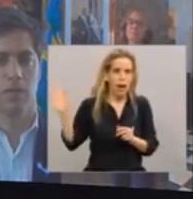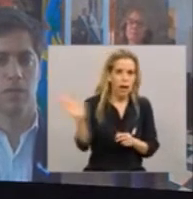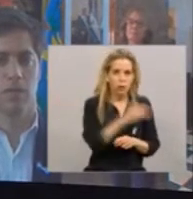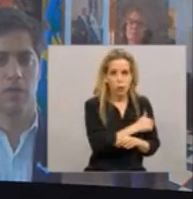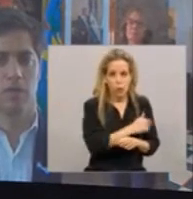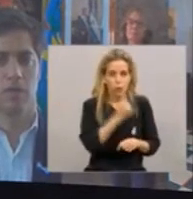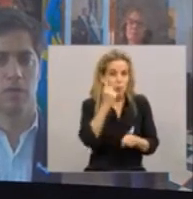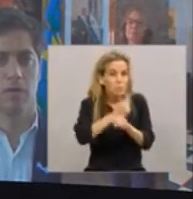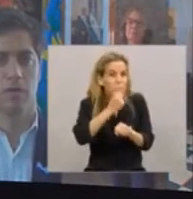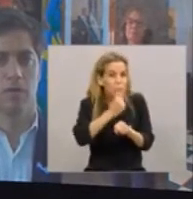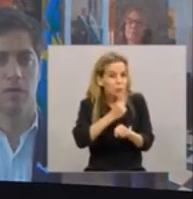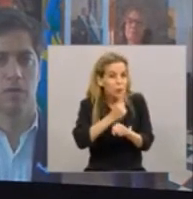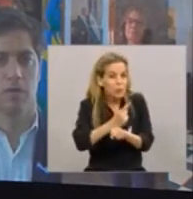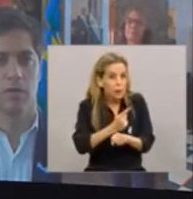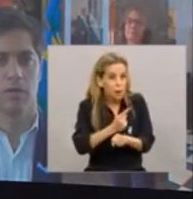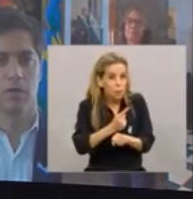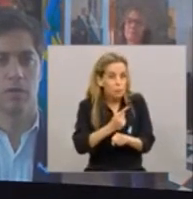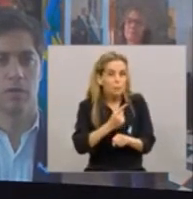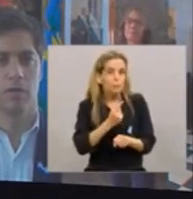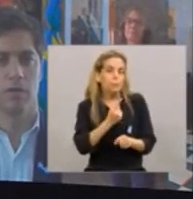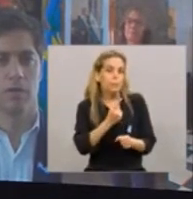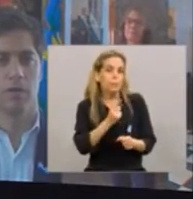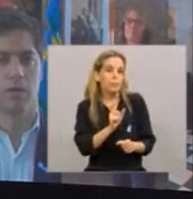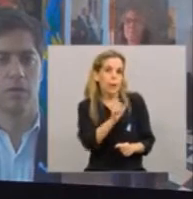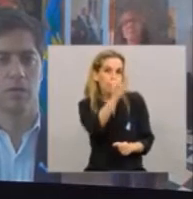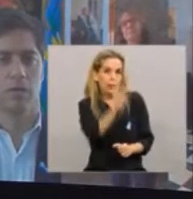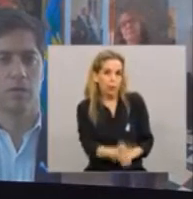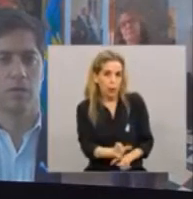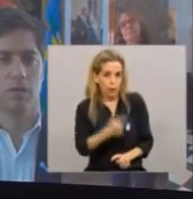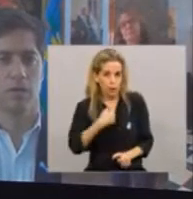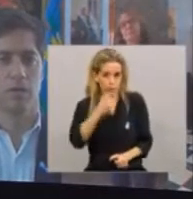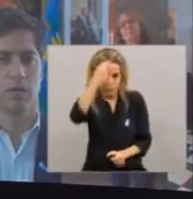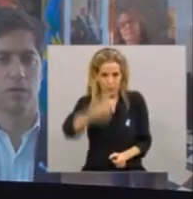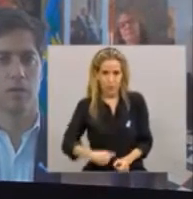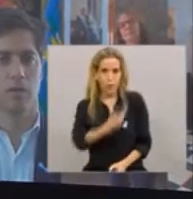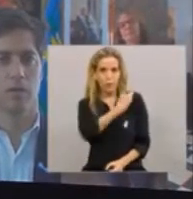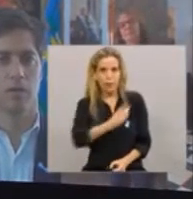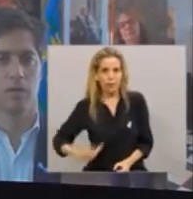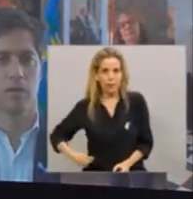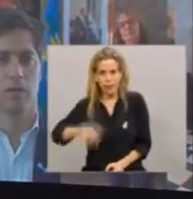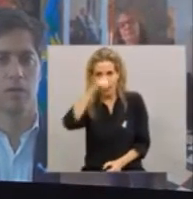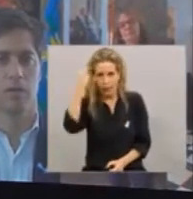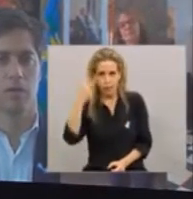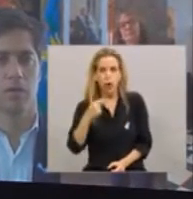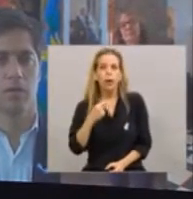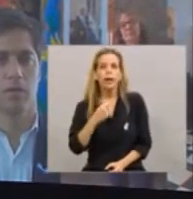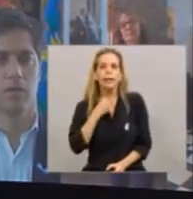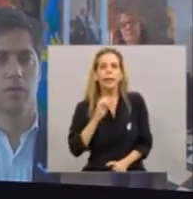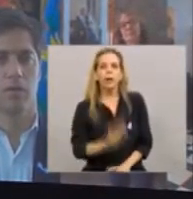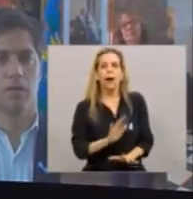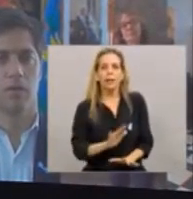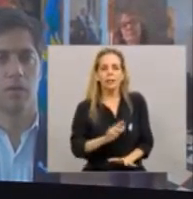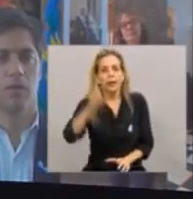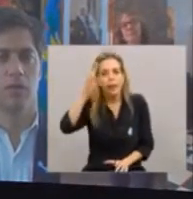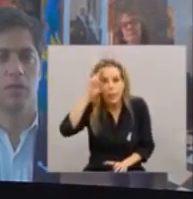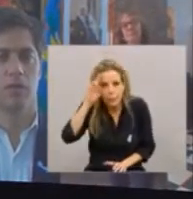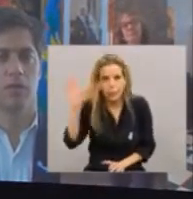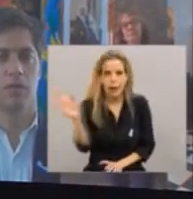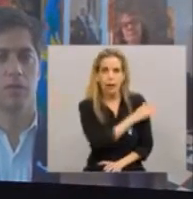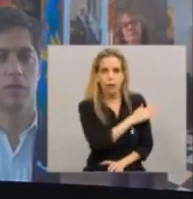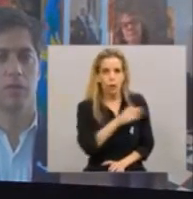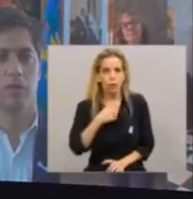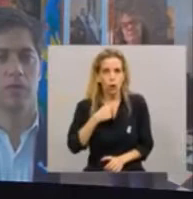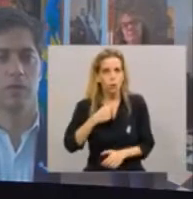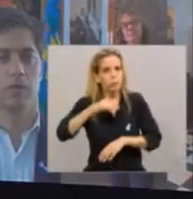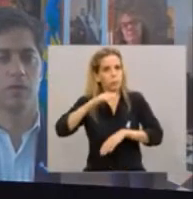el primero qué quiere eso es el presidente de la nación y es otra vez el compromiso que asumo